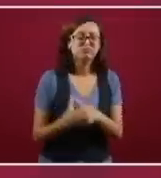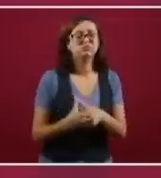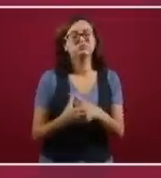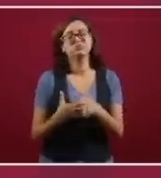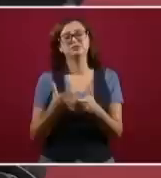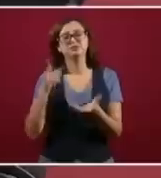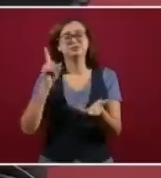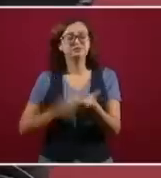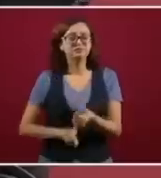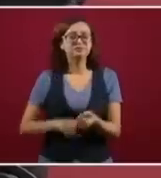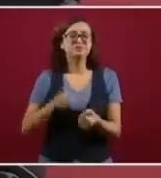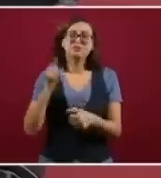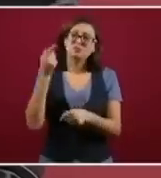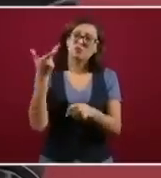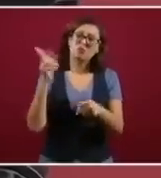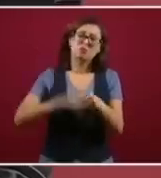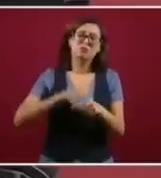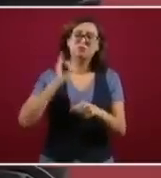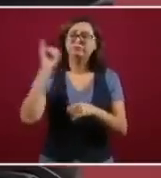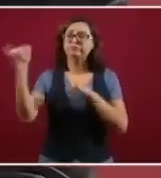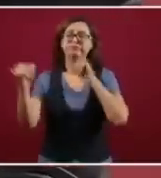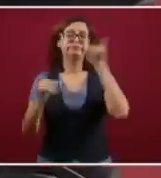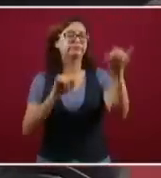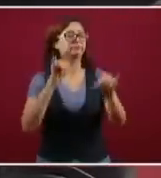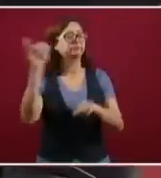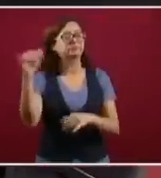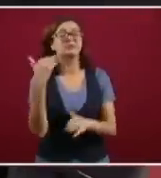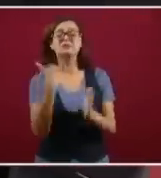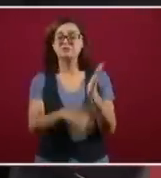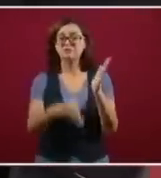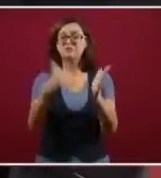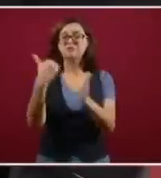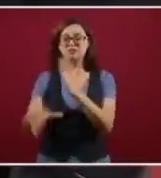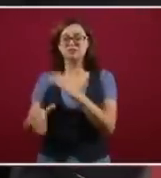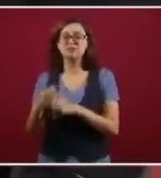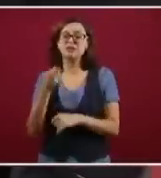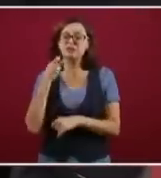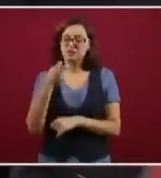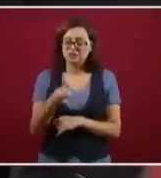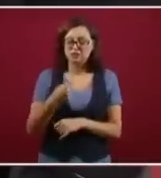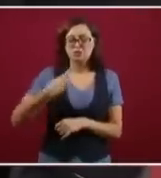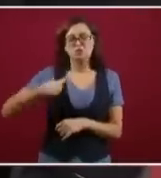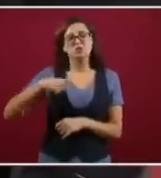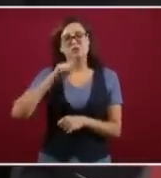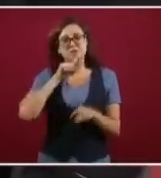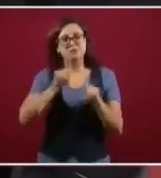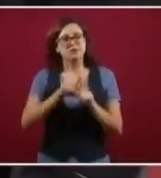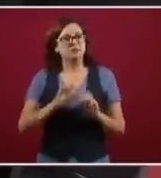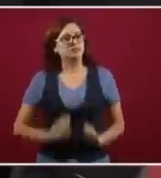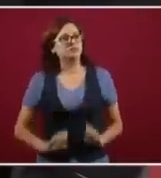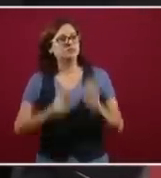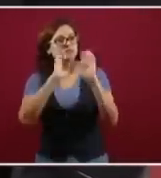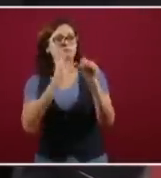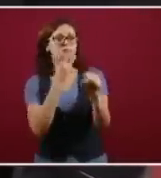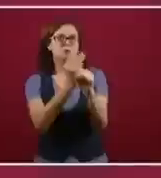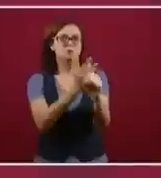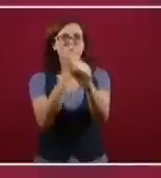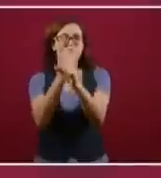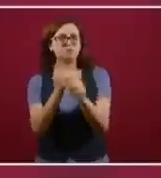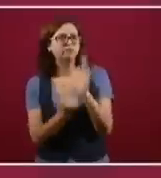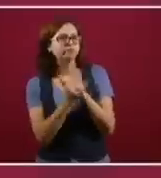los hospitales más apartados. Estamos mejorando la infraestructura también